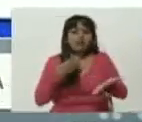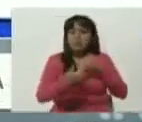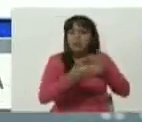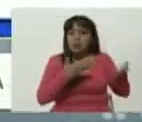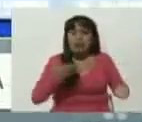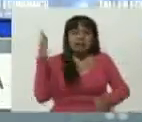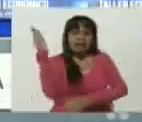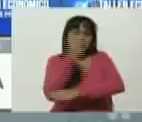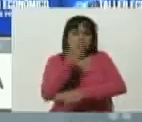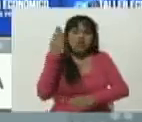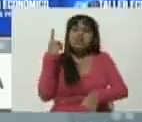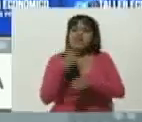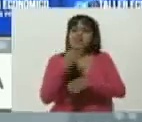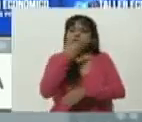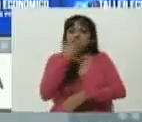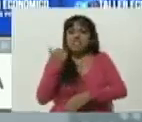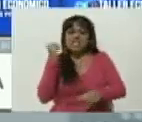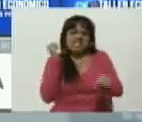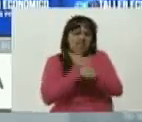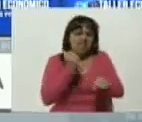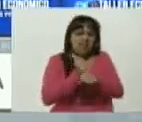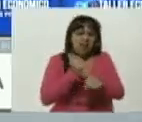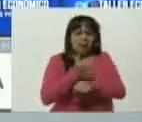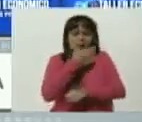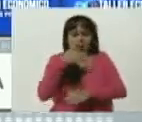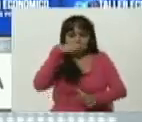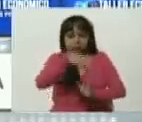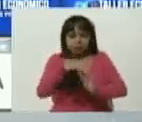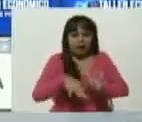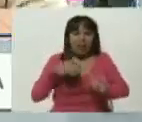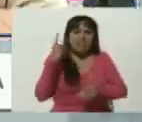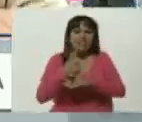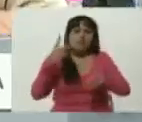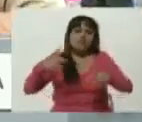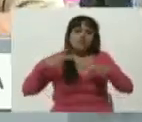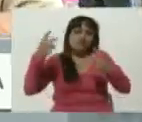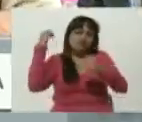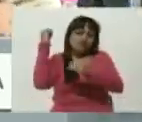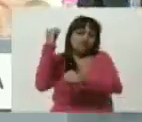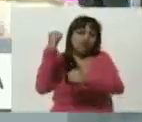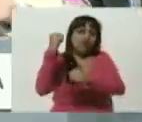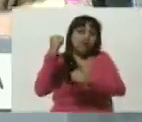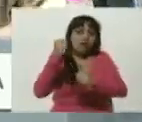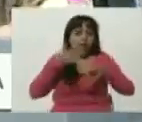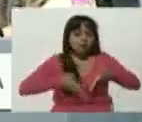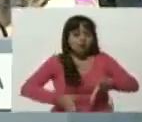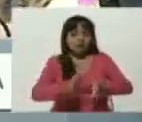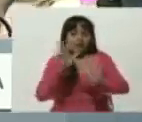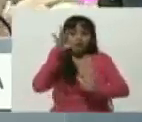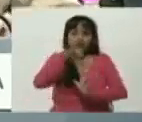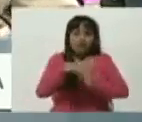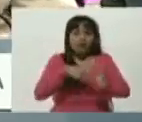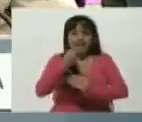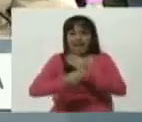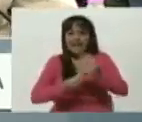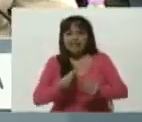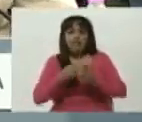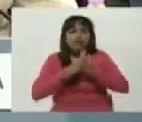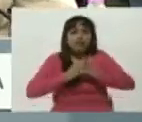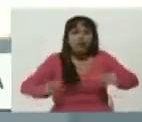Debemos imponernos con producción. Debemos triunfar por el camino de la producción, producir todo en